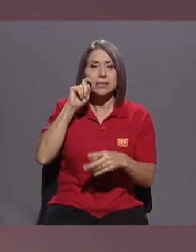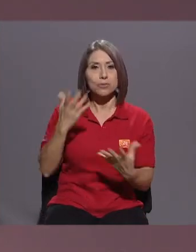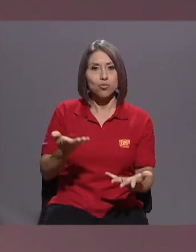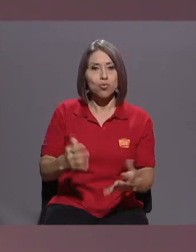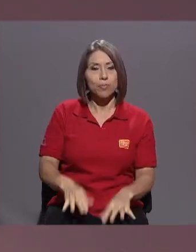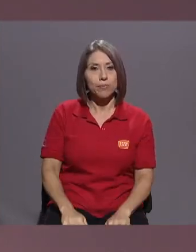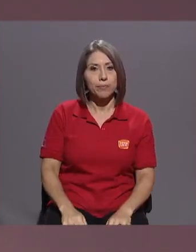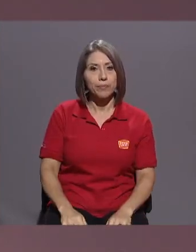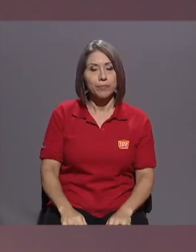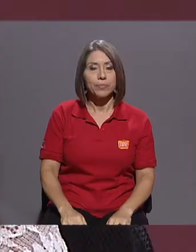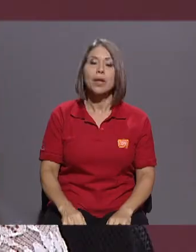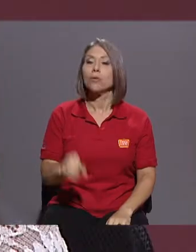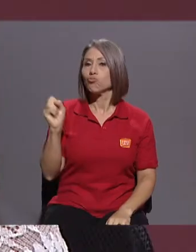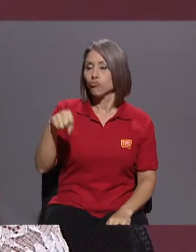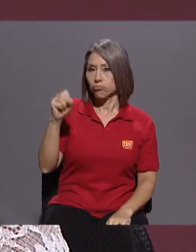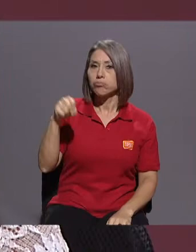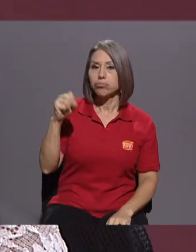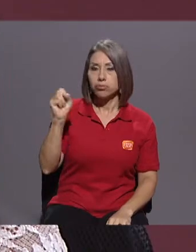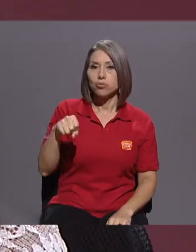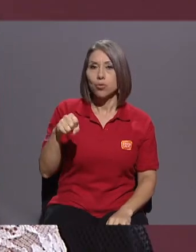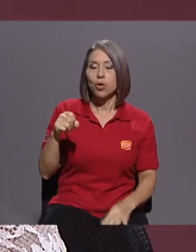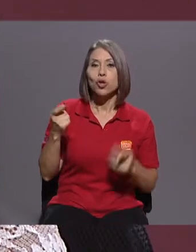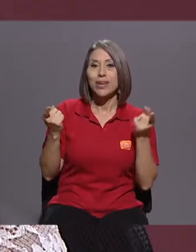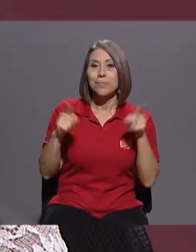sexual Que viva Que experimente